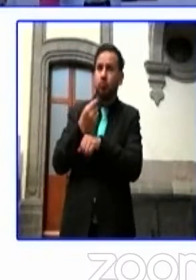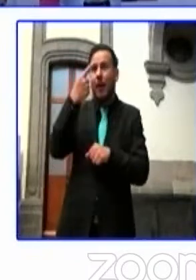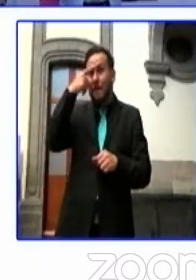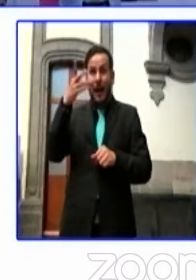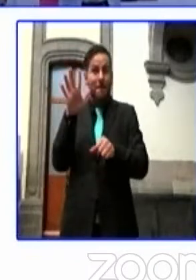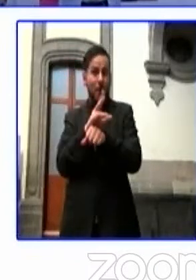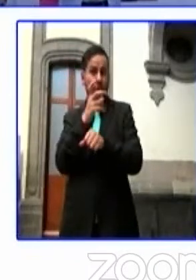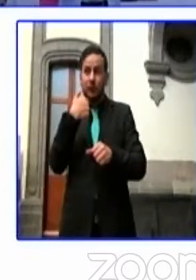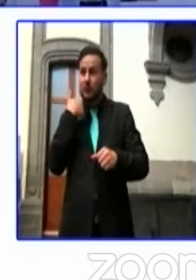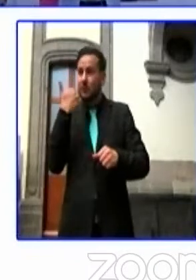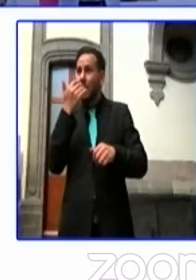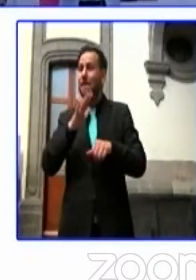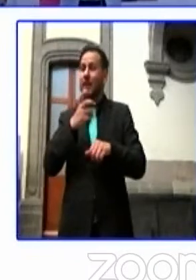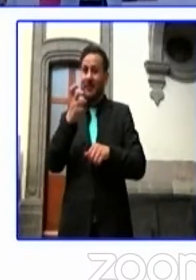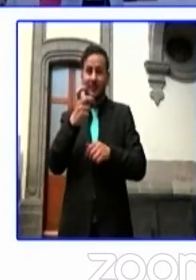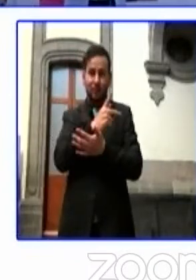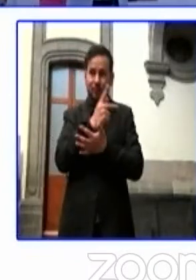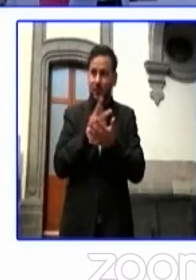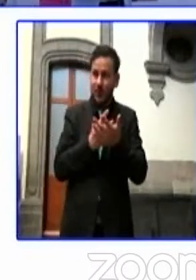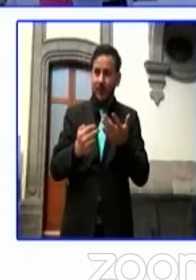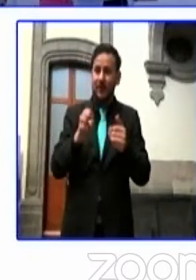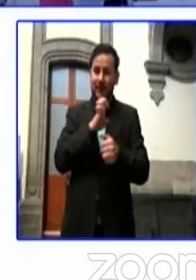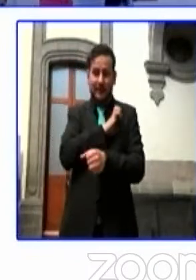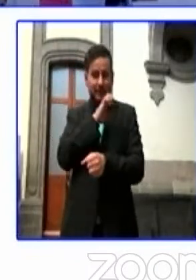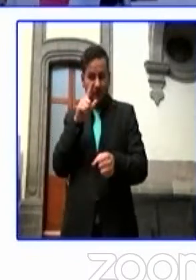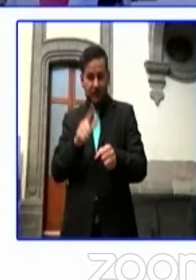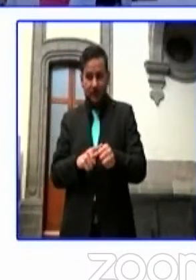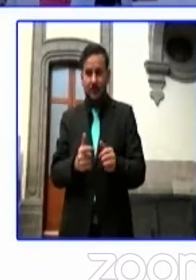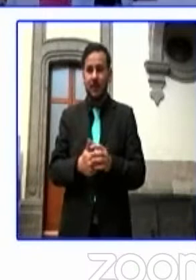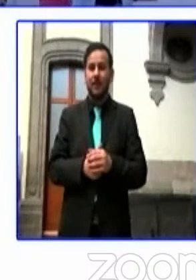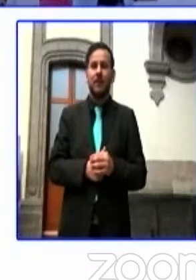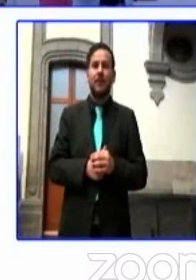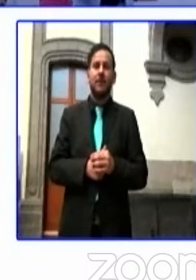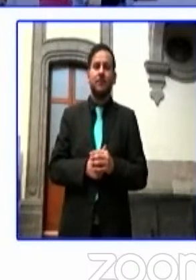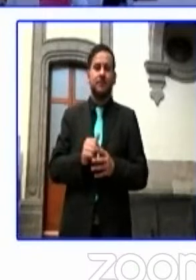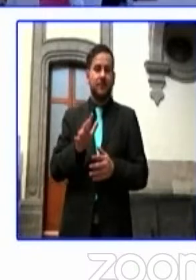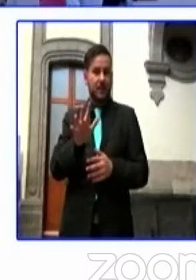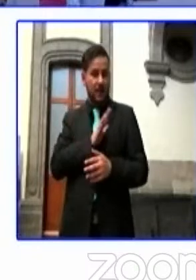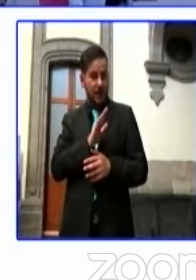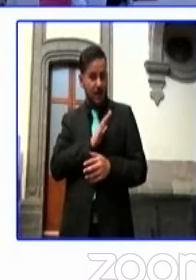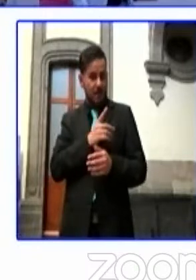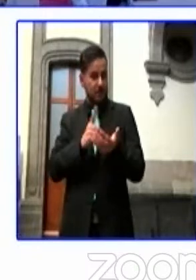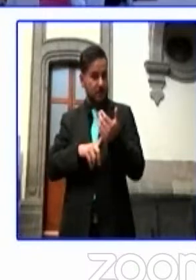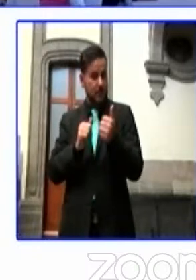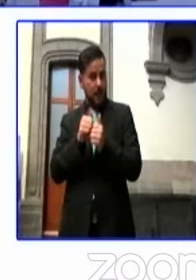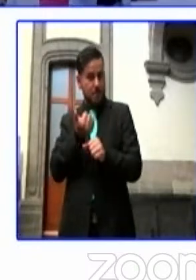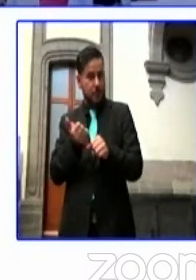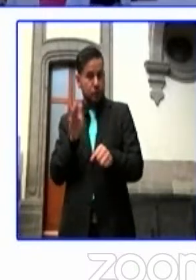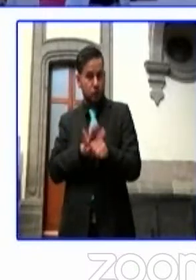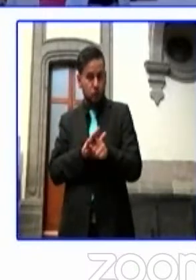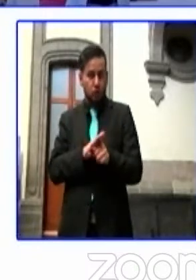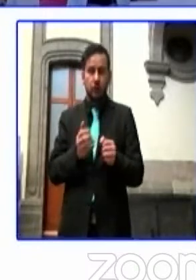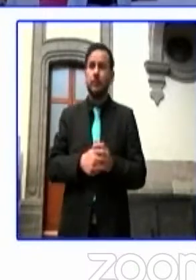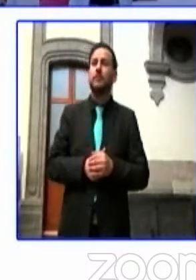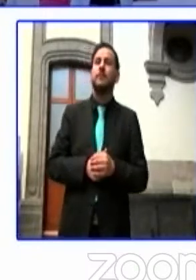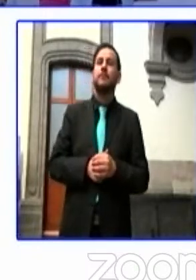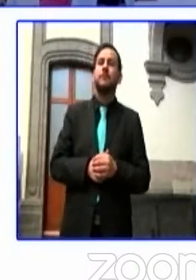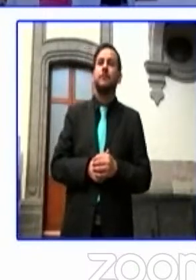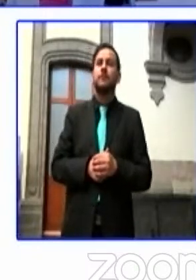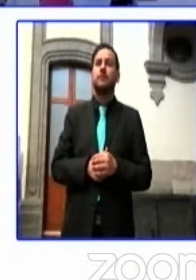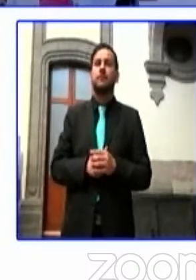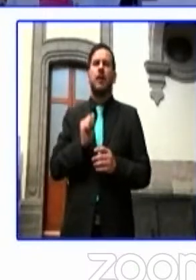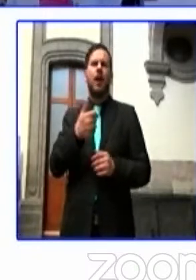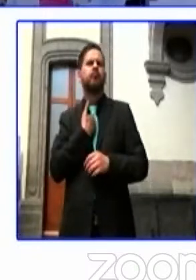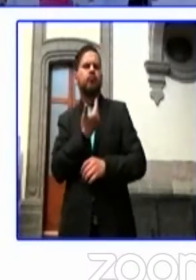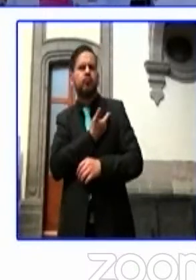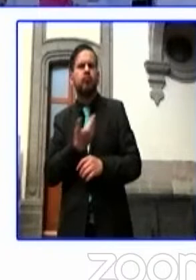estos programas, estos llamados programas especiales que tiene la administración pública. Entonces, cuando estuvimos haciendo el